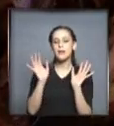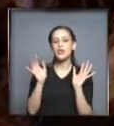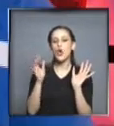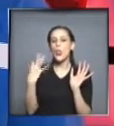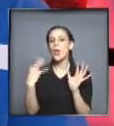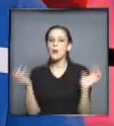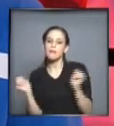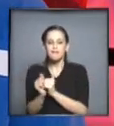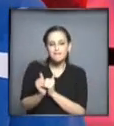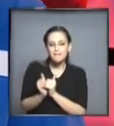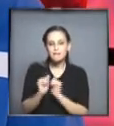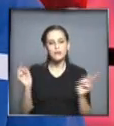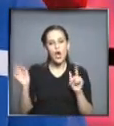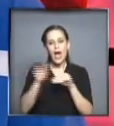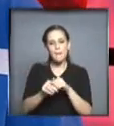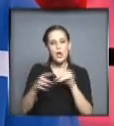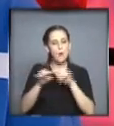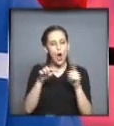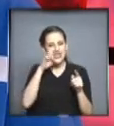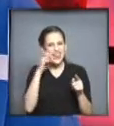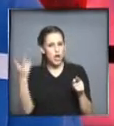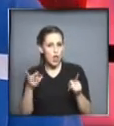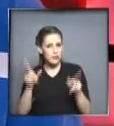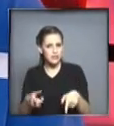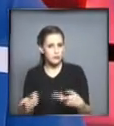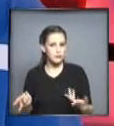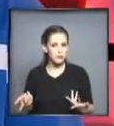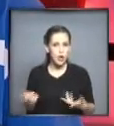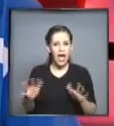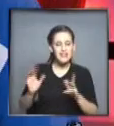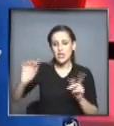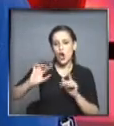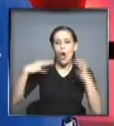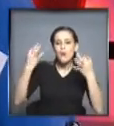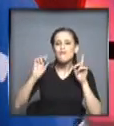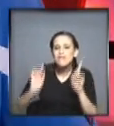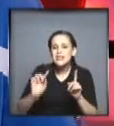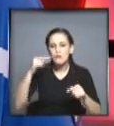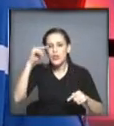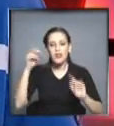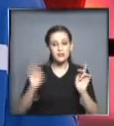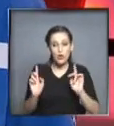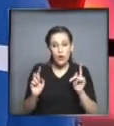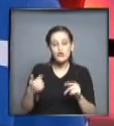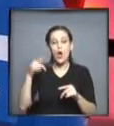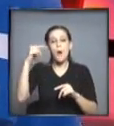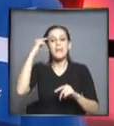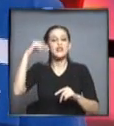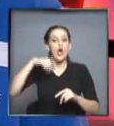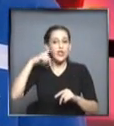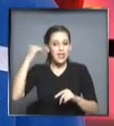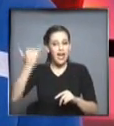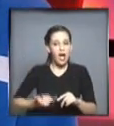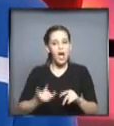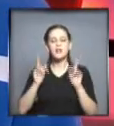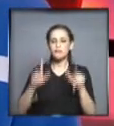yo creo vos? Que son mis amigos por intereses comunes y capaz que a veces consigue esos intereses que me gustan de política. Yo creo que hoy en día también se está dando, se